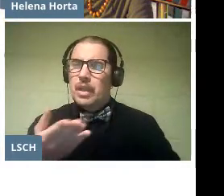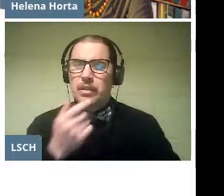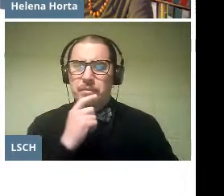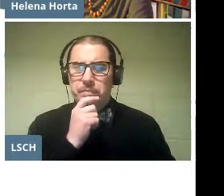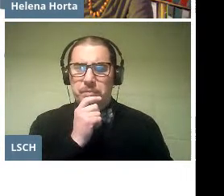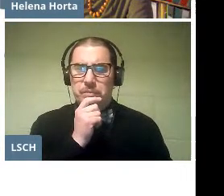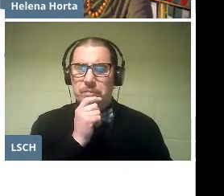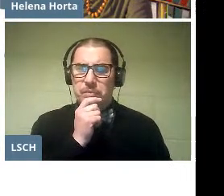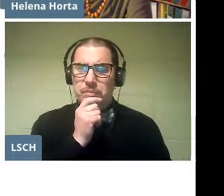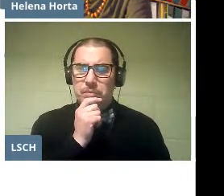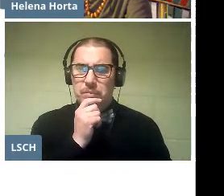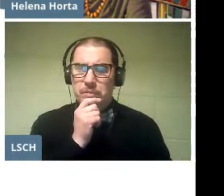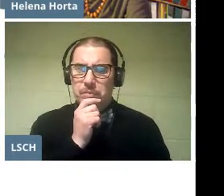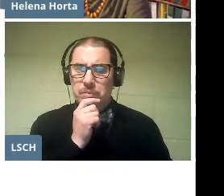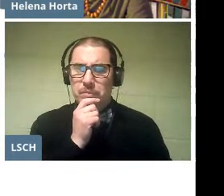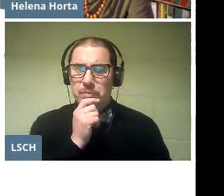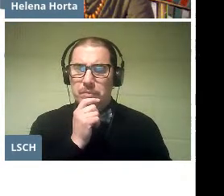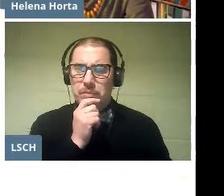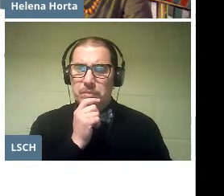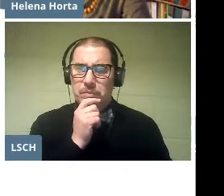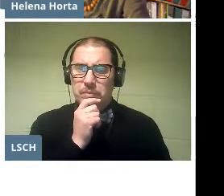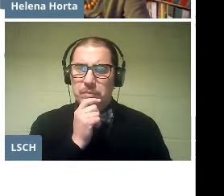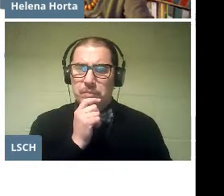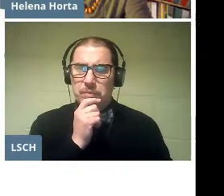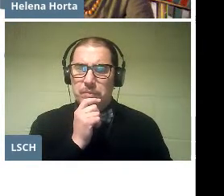Antes de